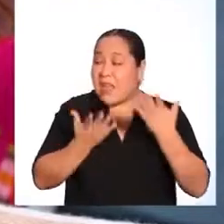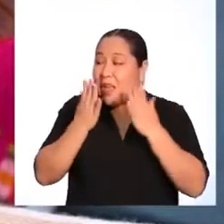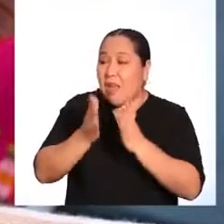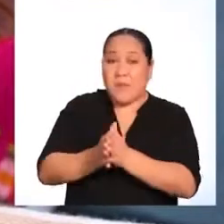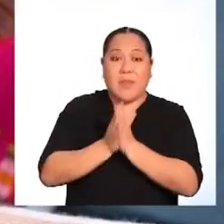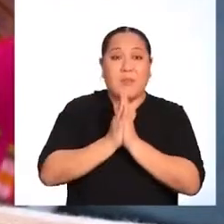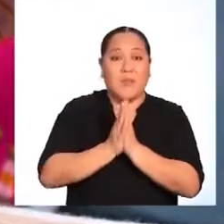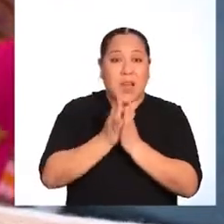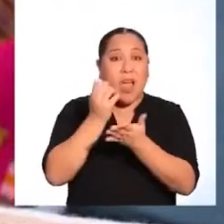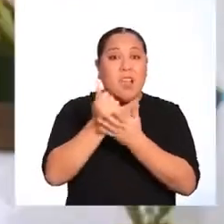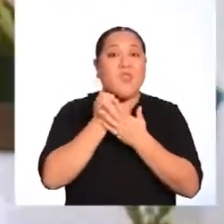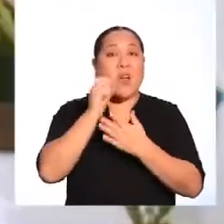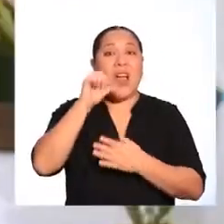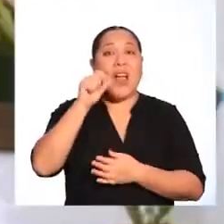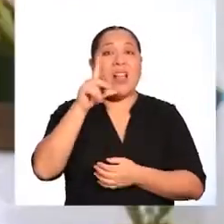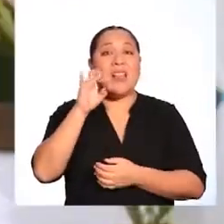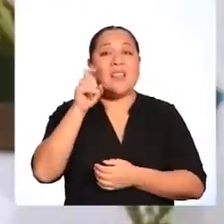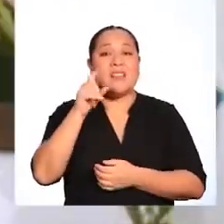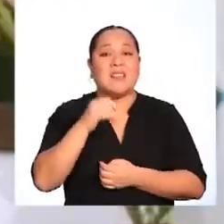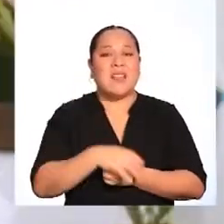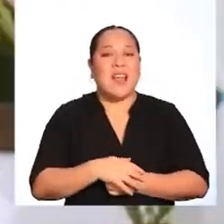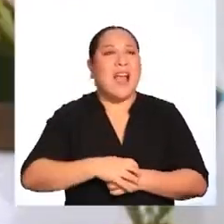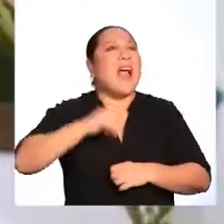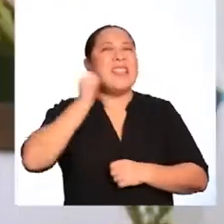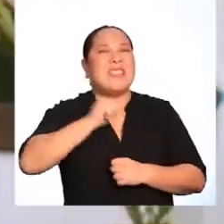y si le pedimos ayuda lecha